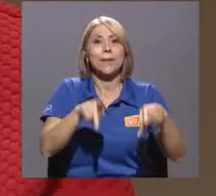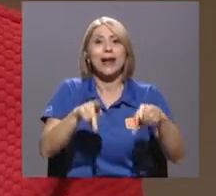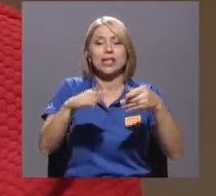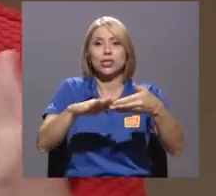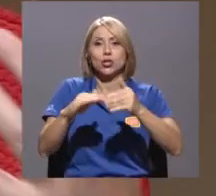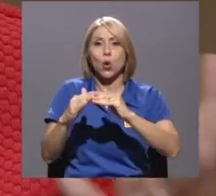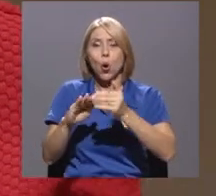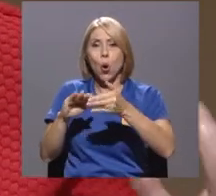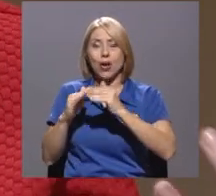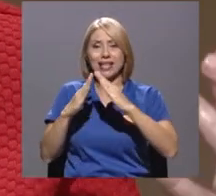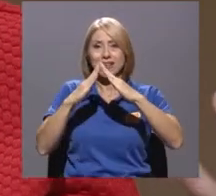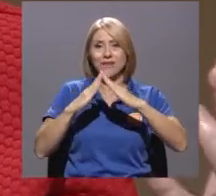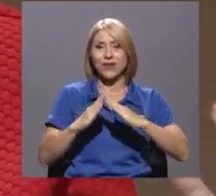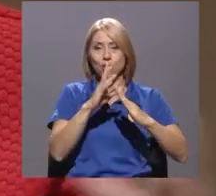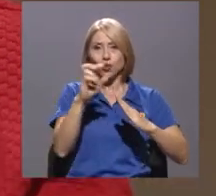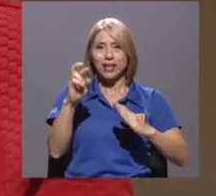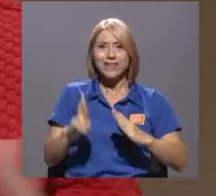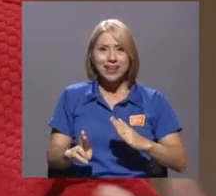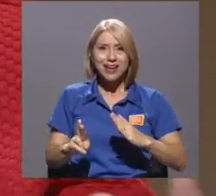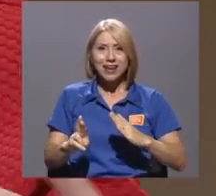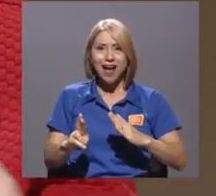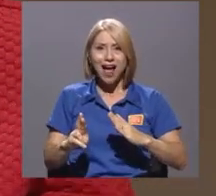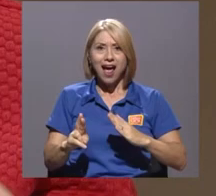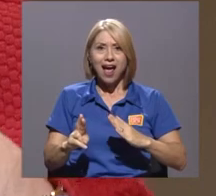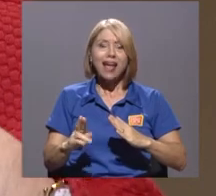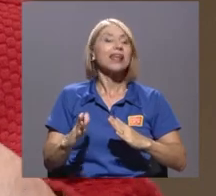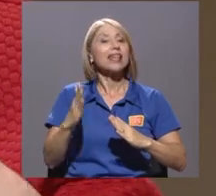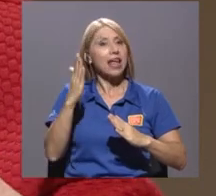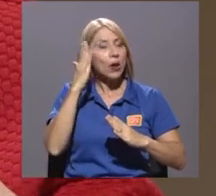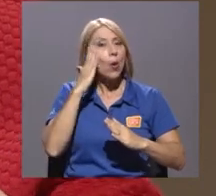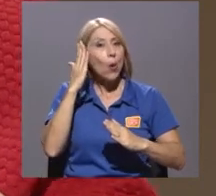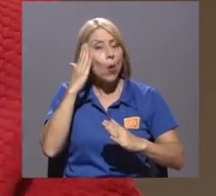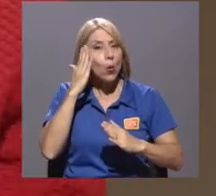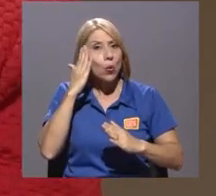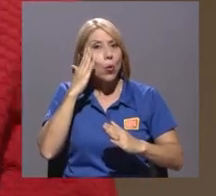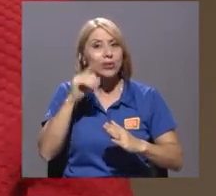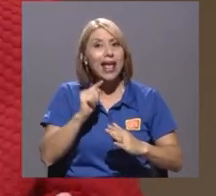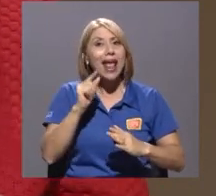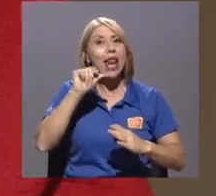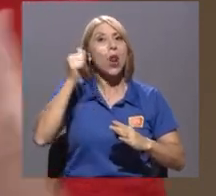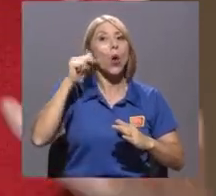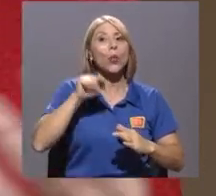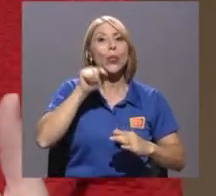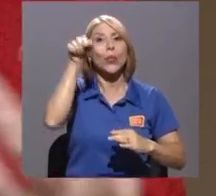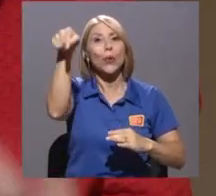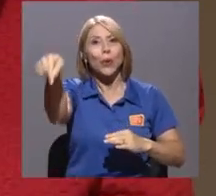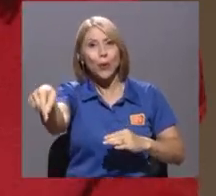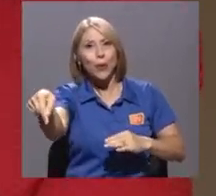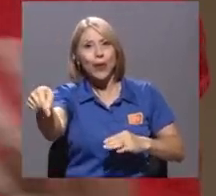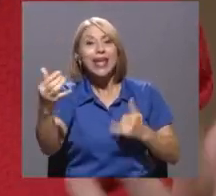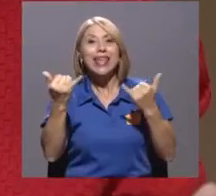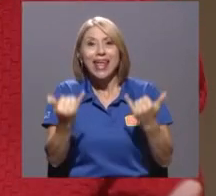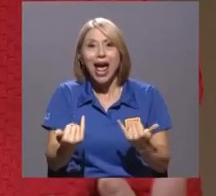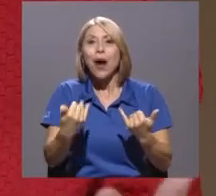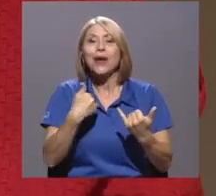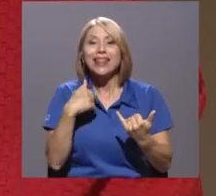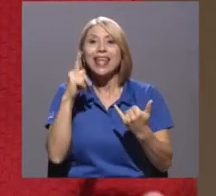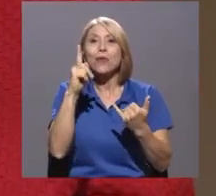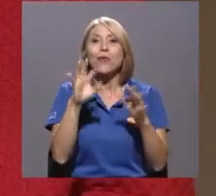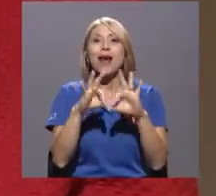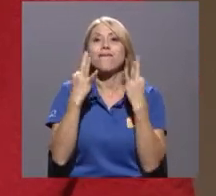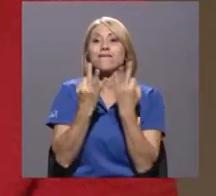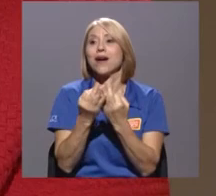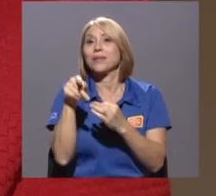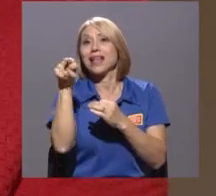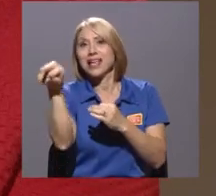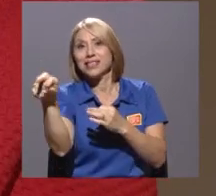que conoce en el otro que ha que ahora tiene una familia como el que lo ha dotado también